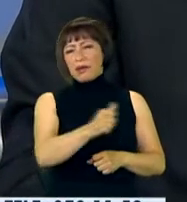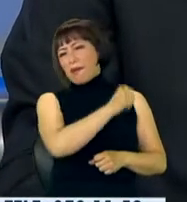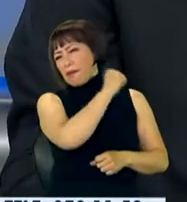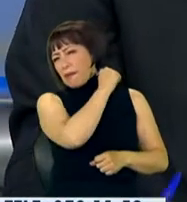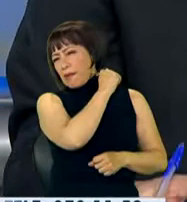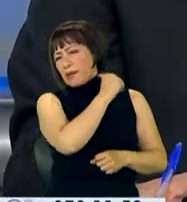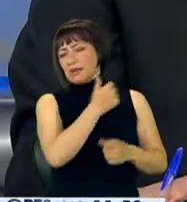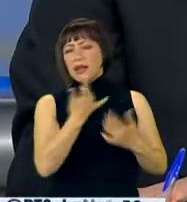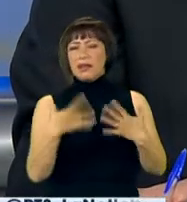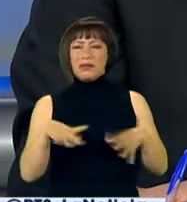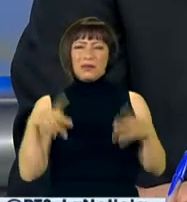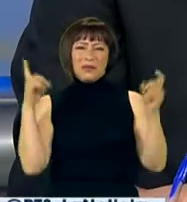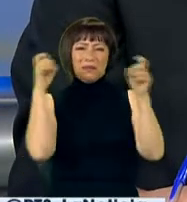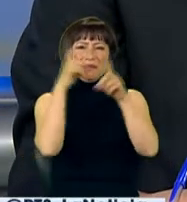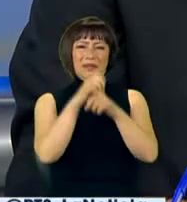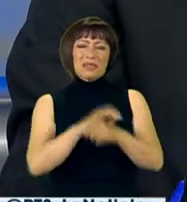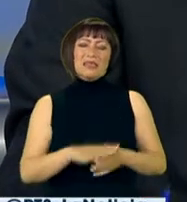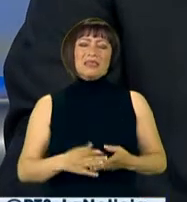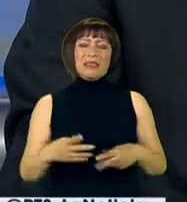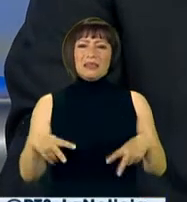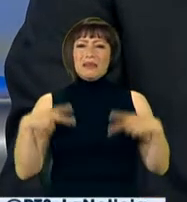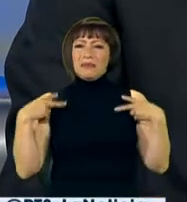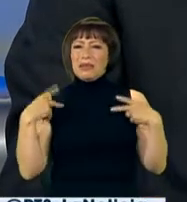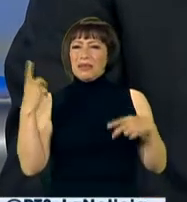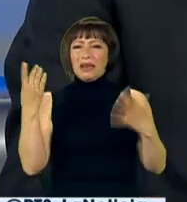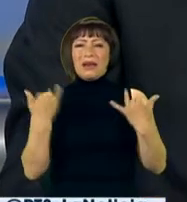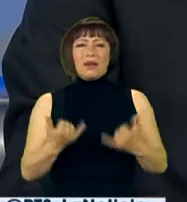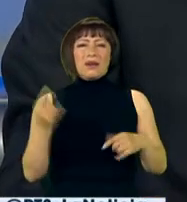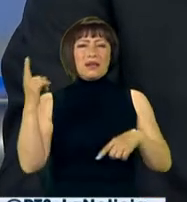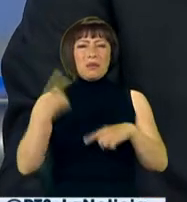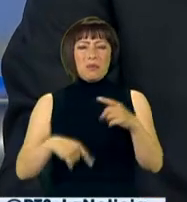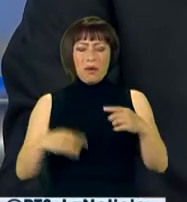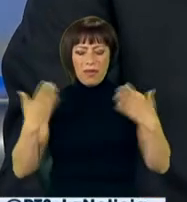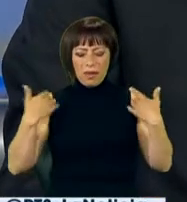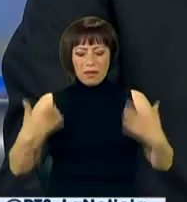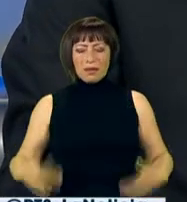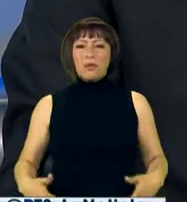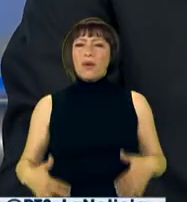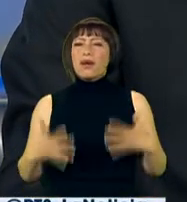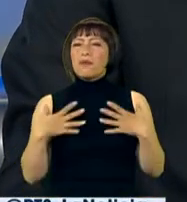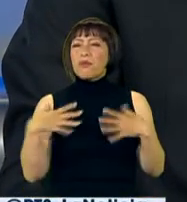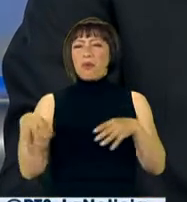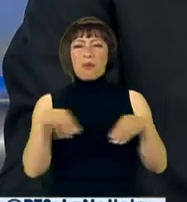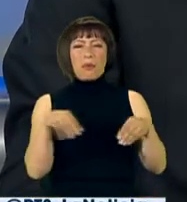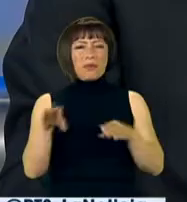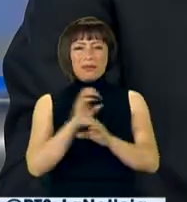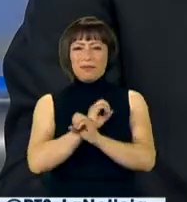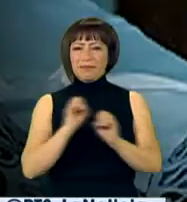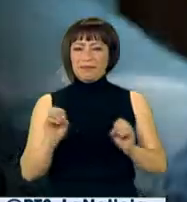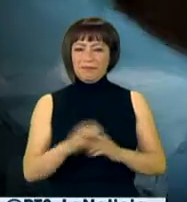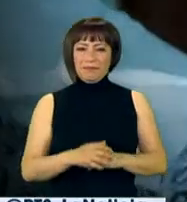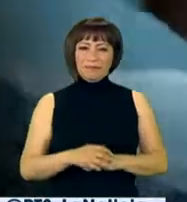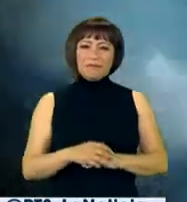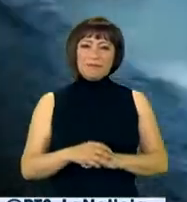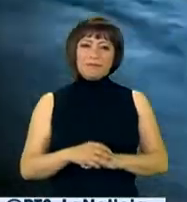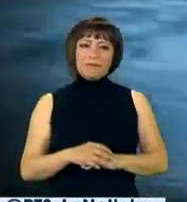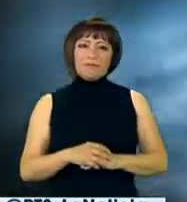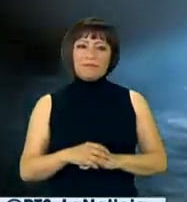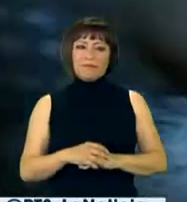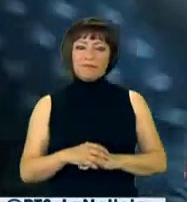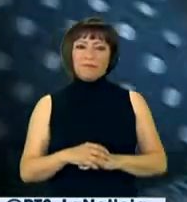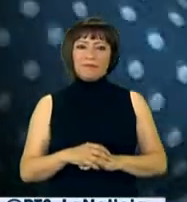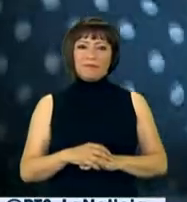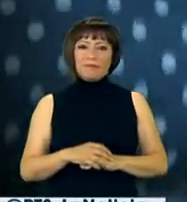brutal asalto. Pero gracias a su ayuda solidaria, esta familia empieza a ver la luz dentro de esta desgracia. Junto a su